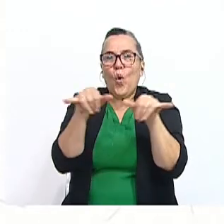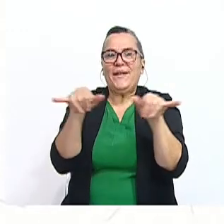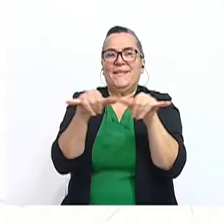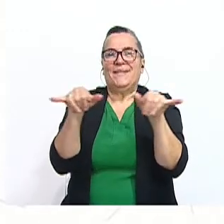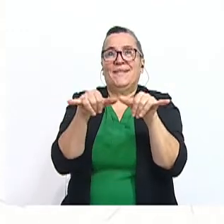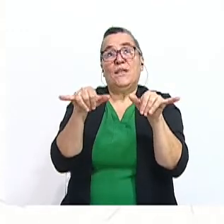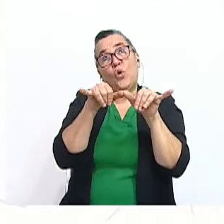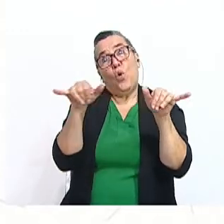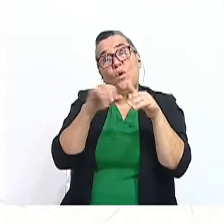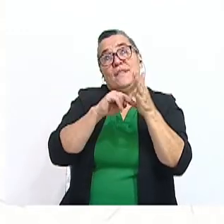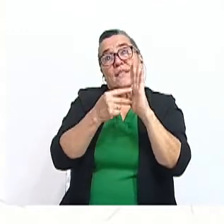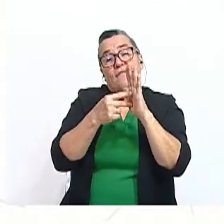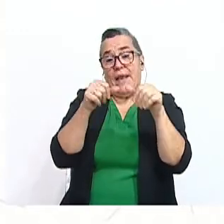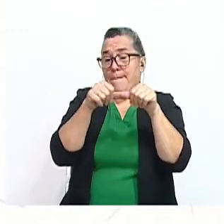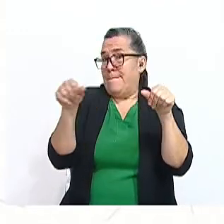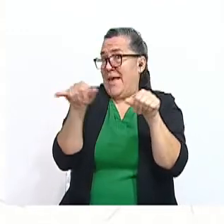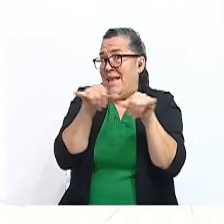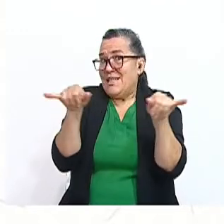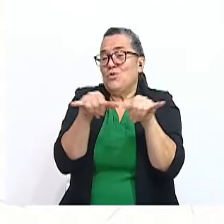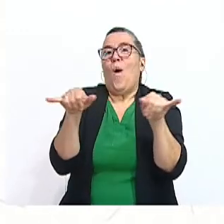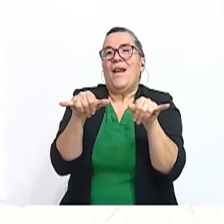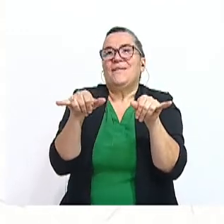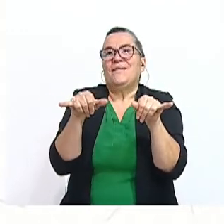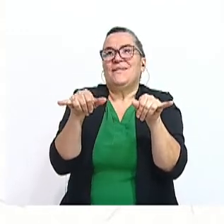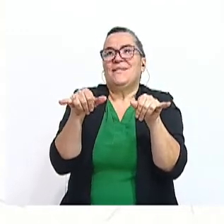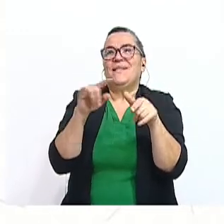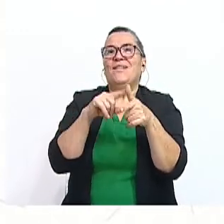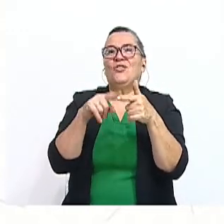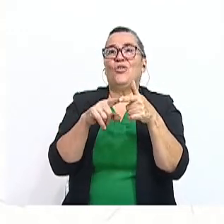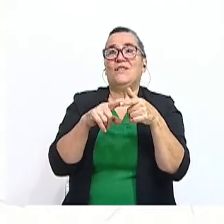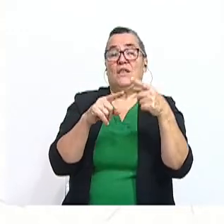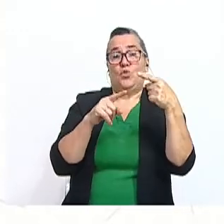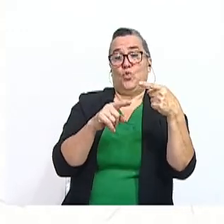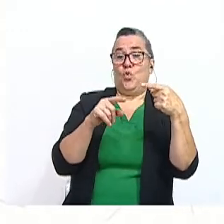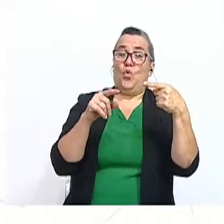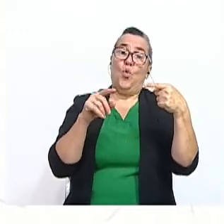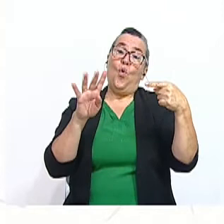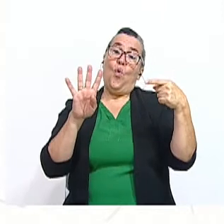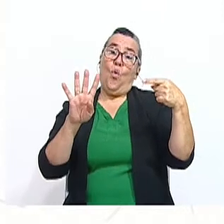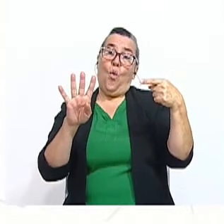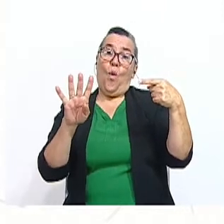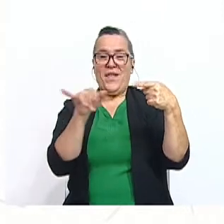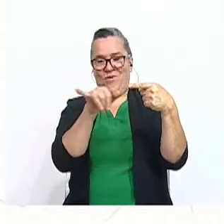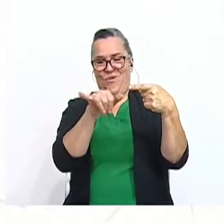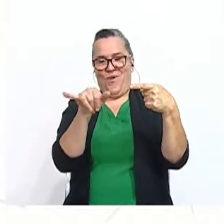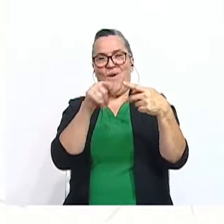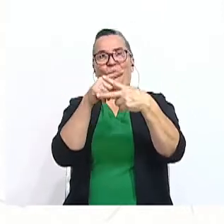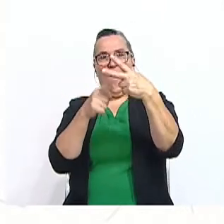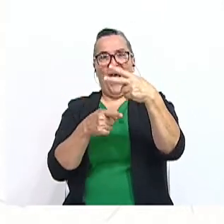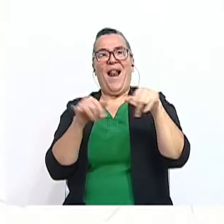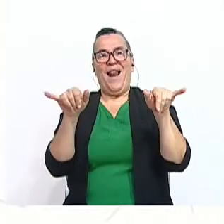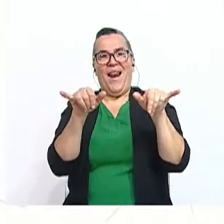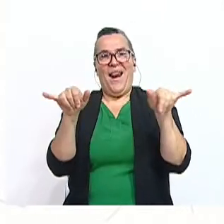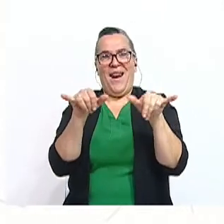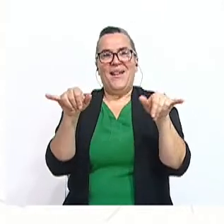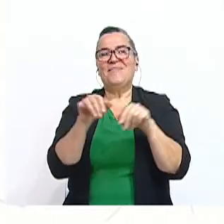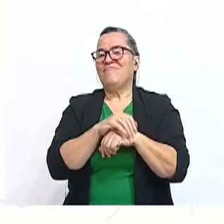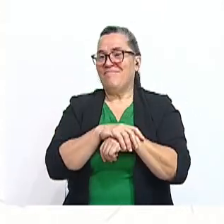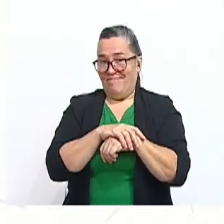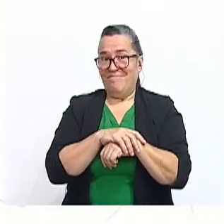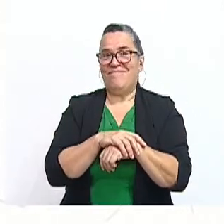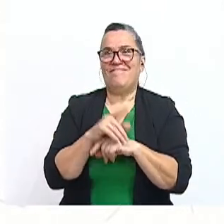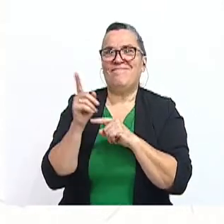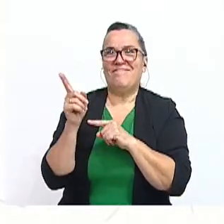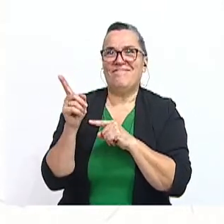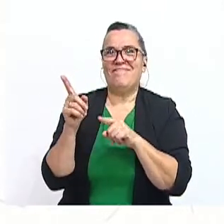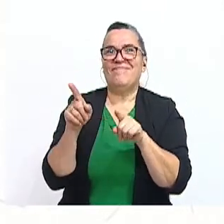son congruentes, sus medidas son iguales. Entonces, como la medida del ángulo 1 es 125, la medida del ángulo